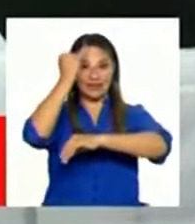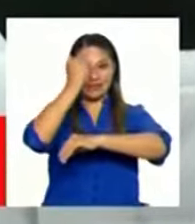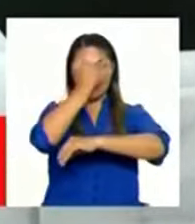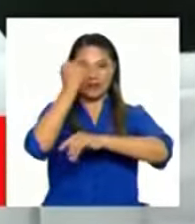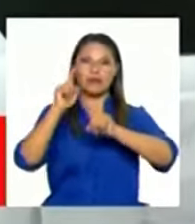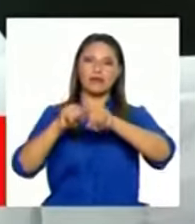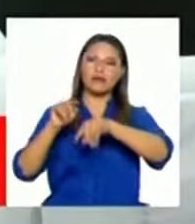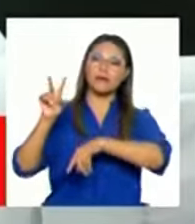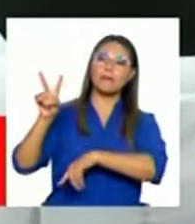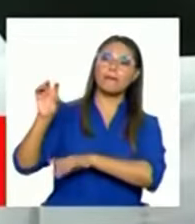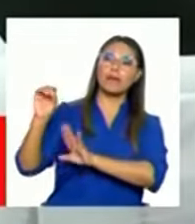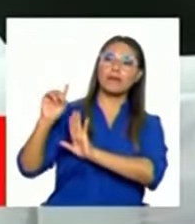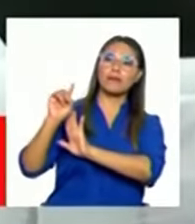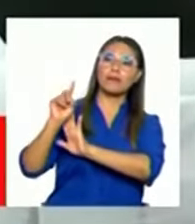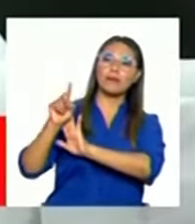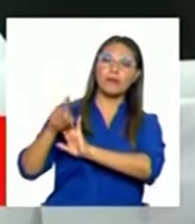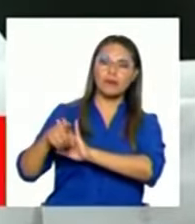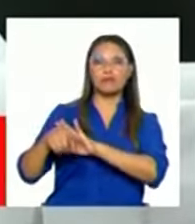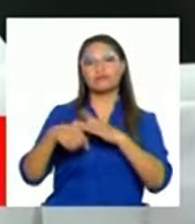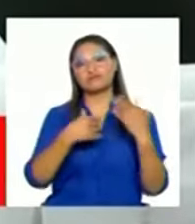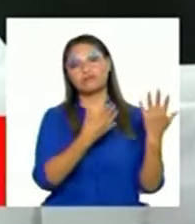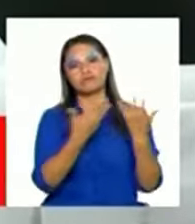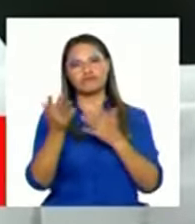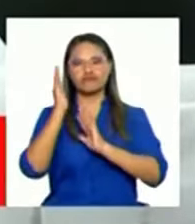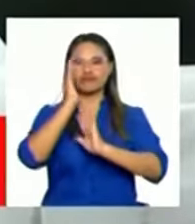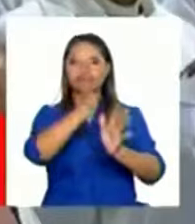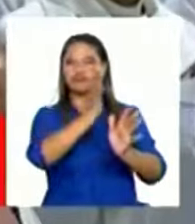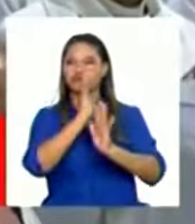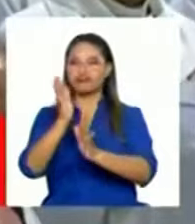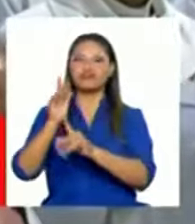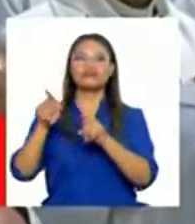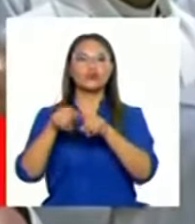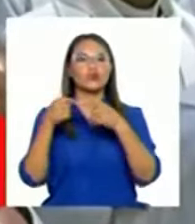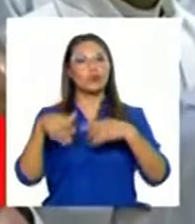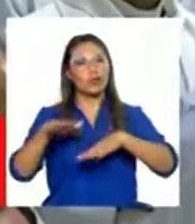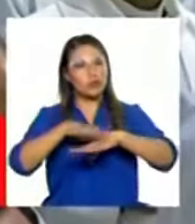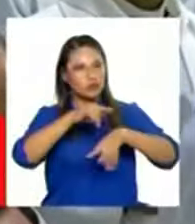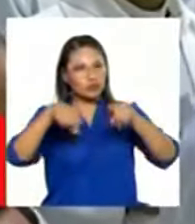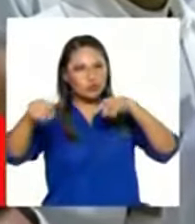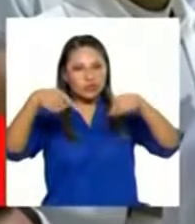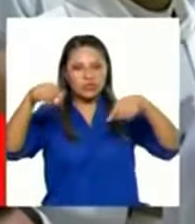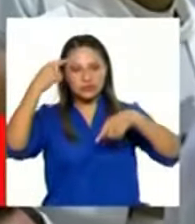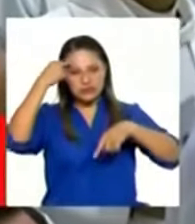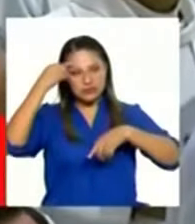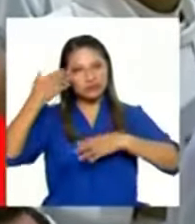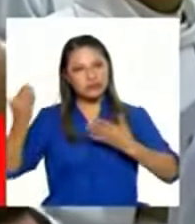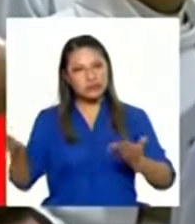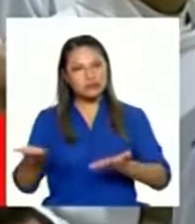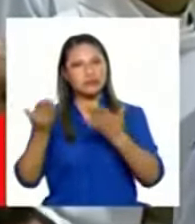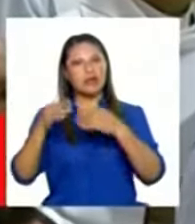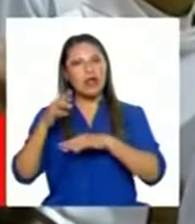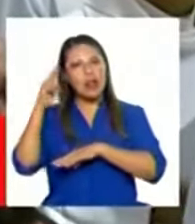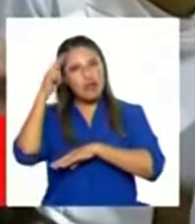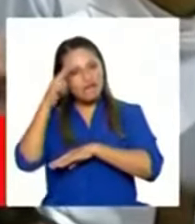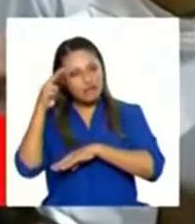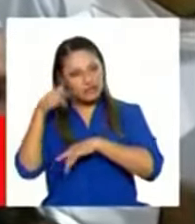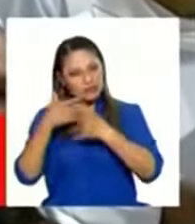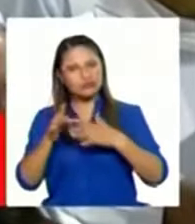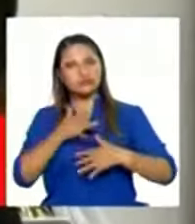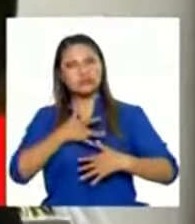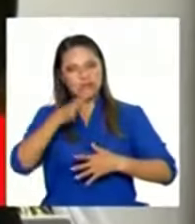20 minutos, el sumo pontífice impartió una homilía donde invitó a la reflexión y pidió a los fieles arrepentirse de